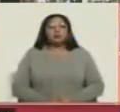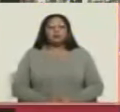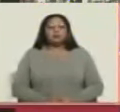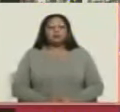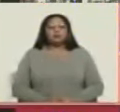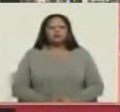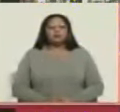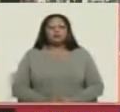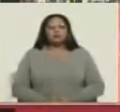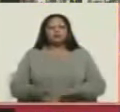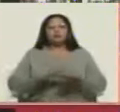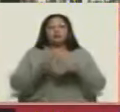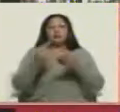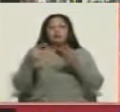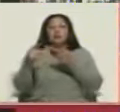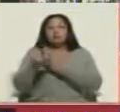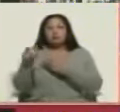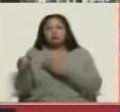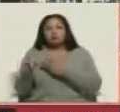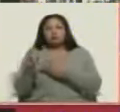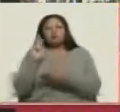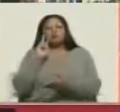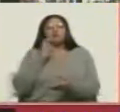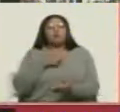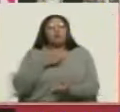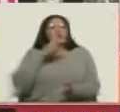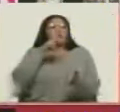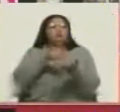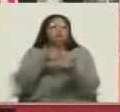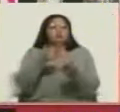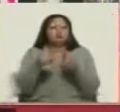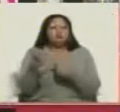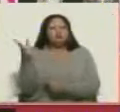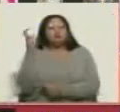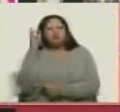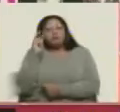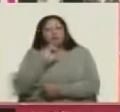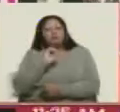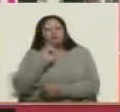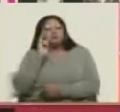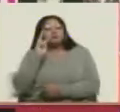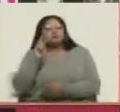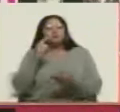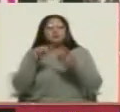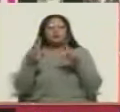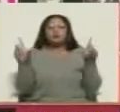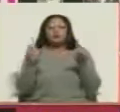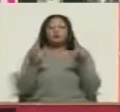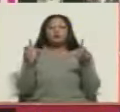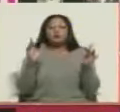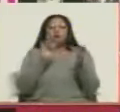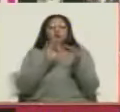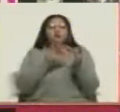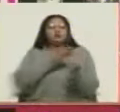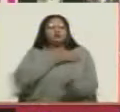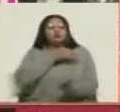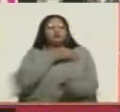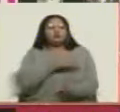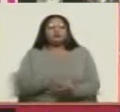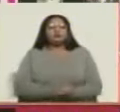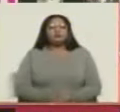hay otras personas que no pueden estar allí, pero van a estar escuchando o viendo esto por televisión o las redes sociales.